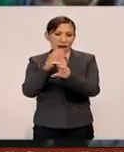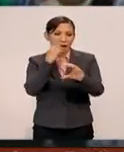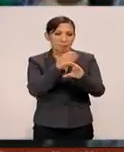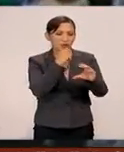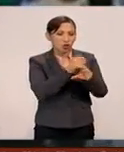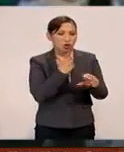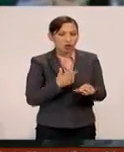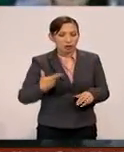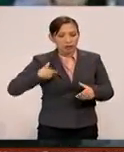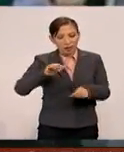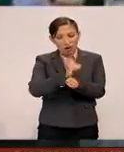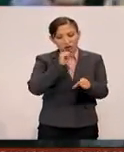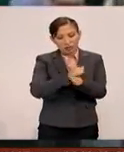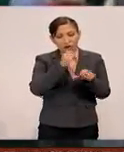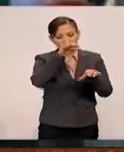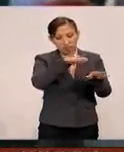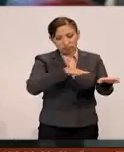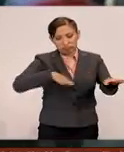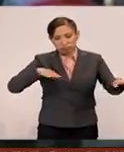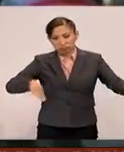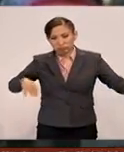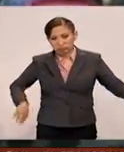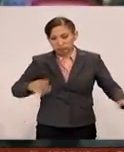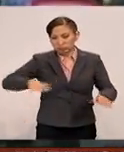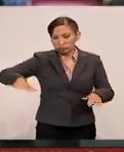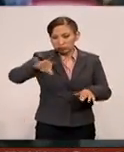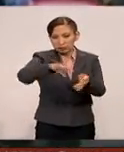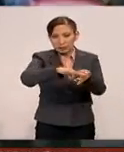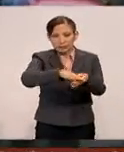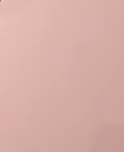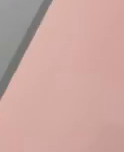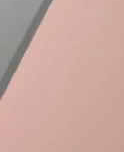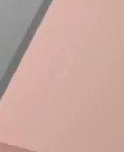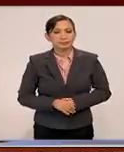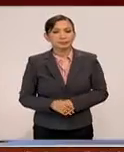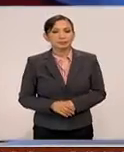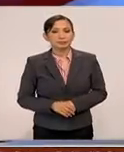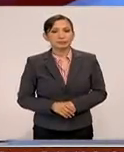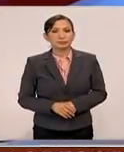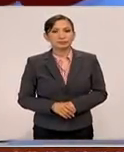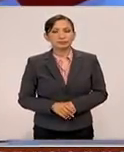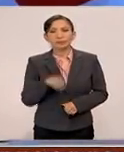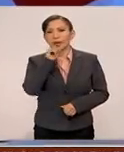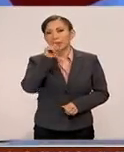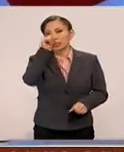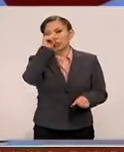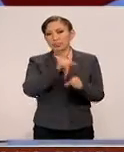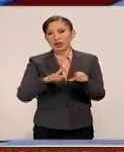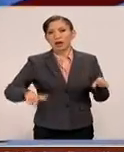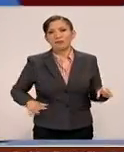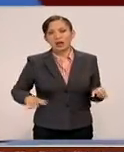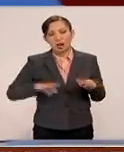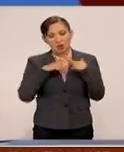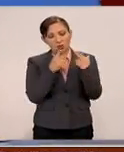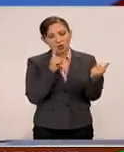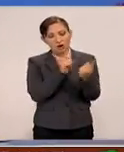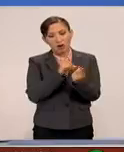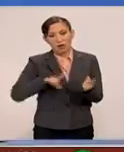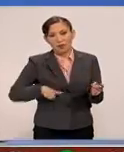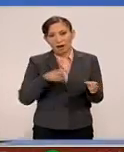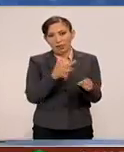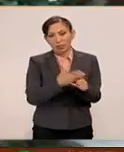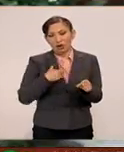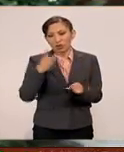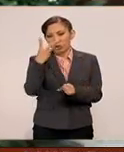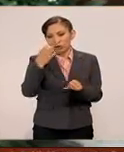autobuses y camionetas que permanecían estacionadas en los alrededores. También el secretario de Gobernación se reunió con los gobernadores